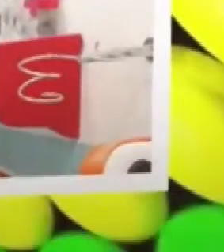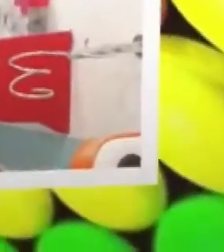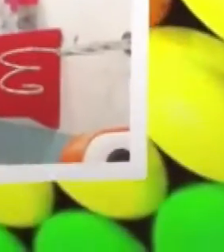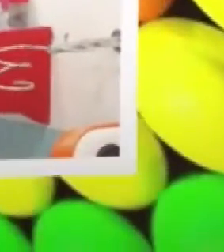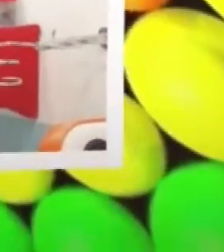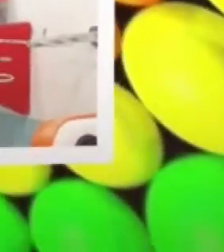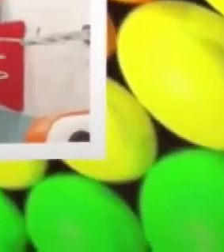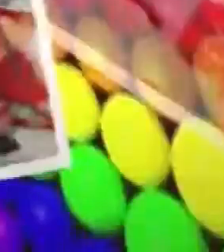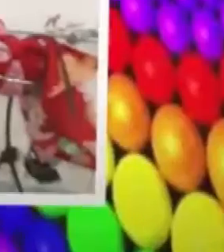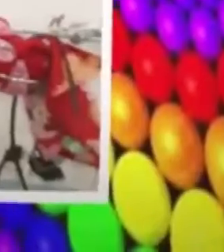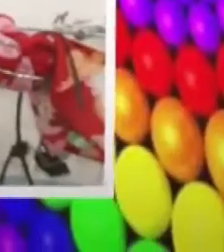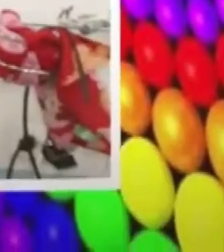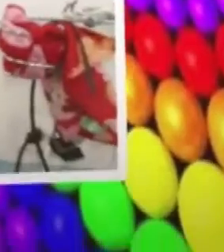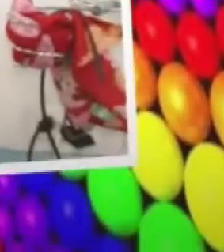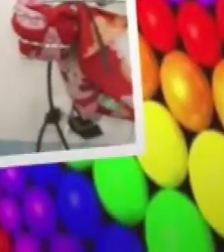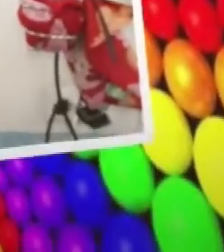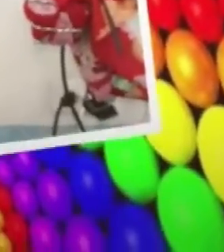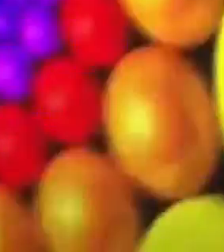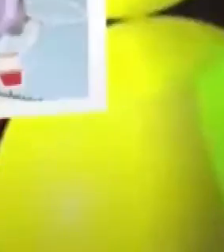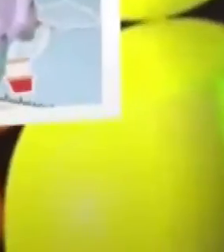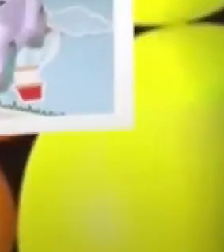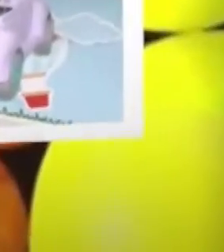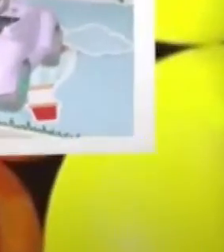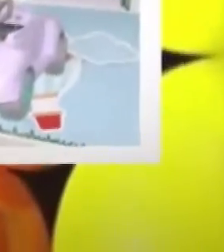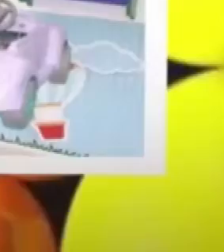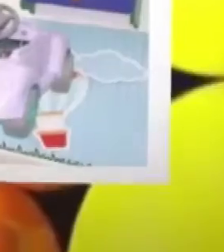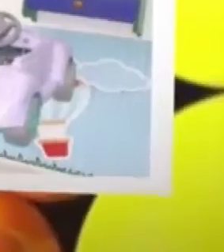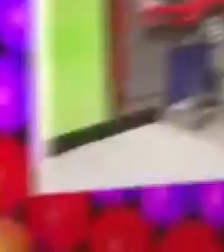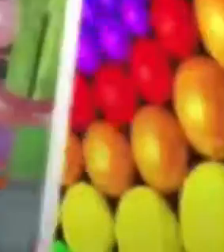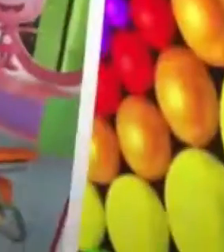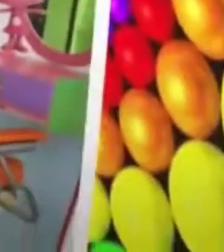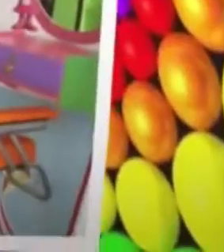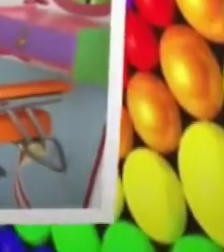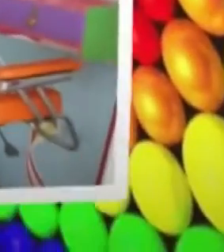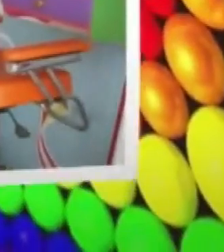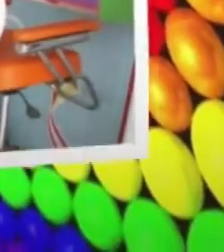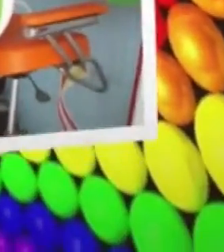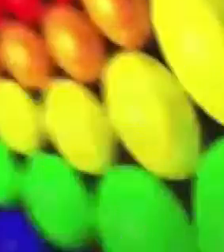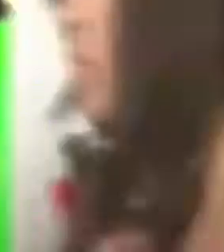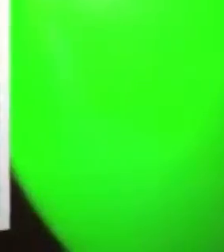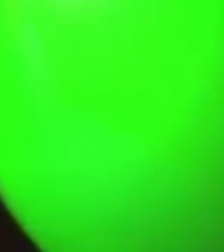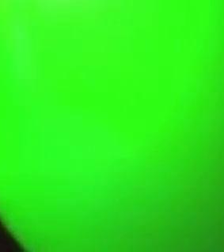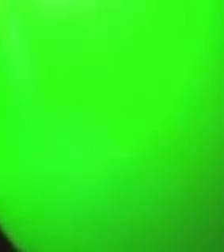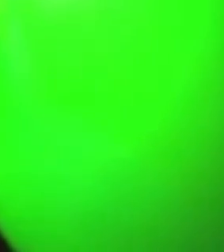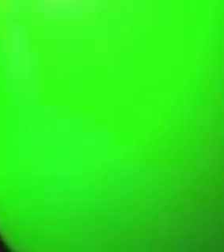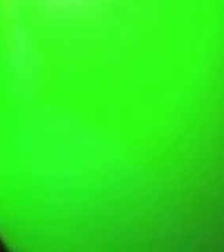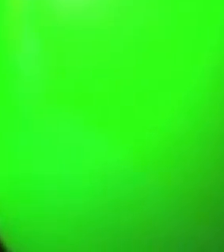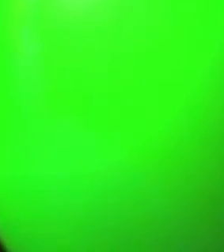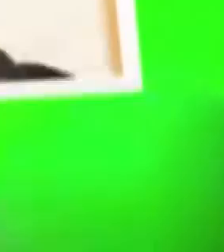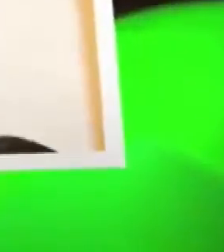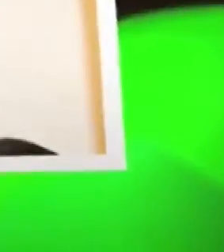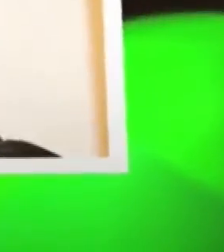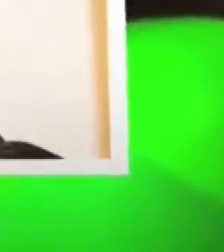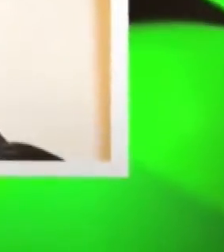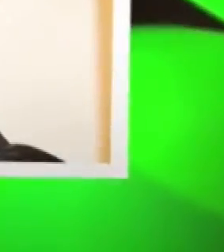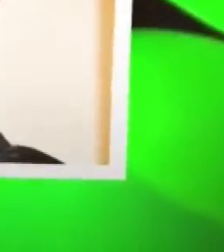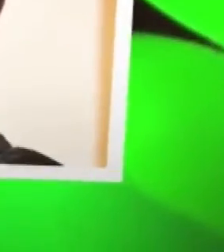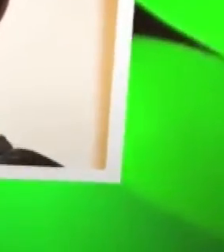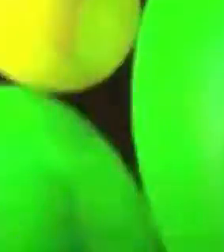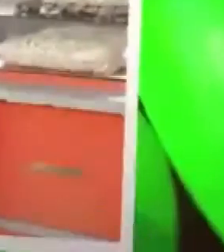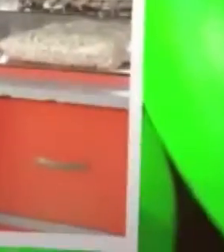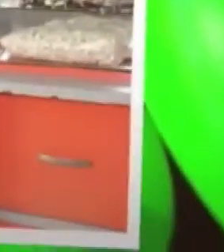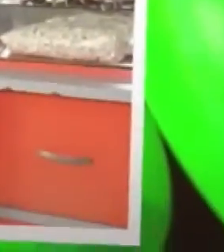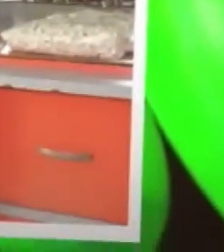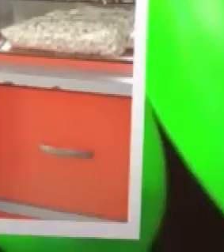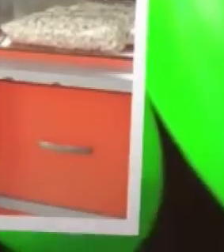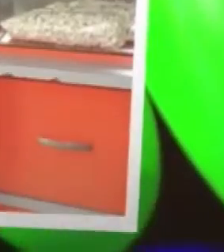Para ti, peinados infantiles, cortes para niños y adultos, cepillado, planchado, corte para caballeros. Visítalos en la carrera 27, diagonal